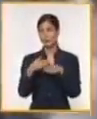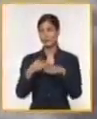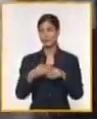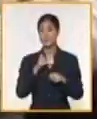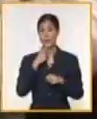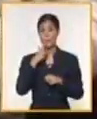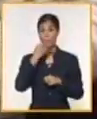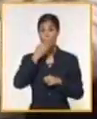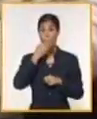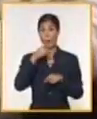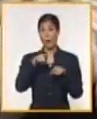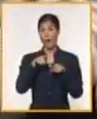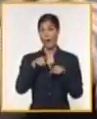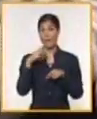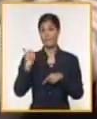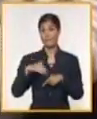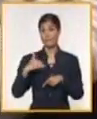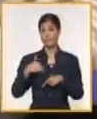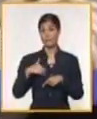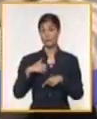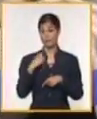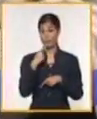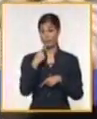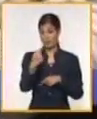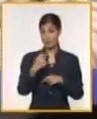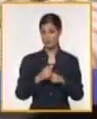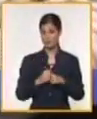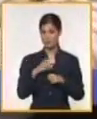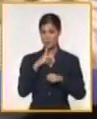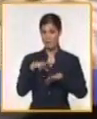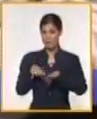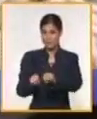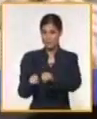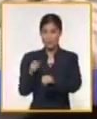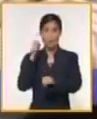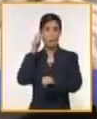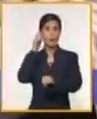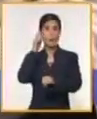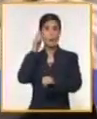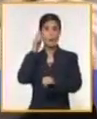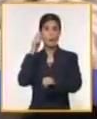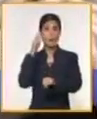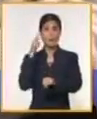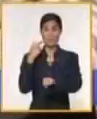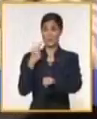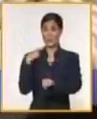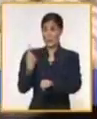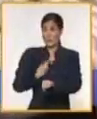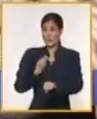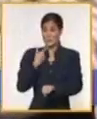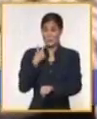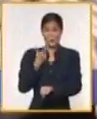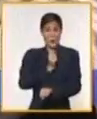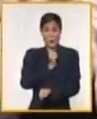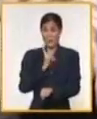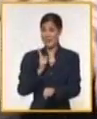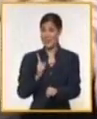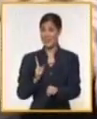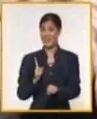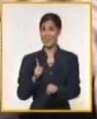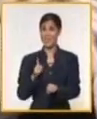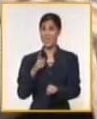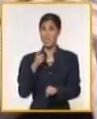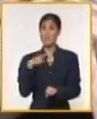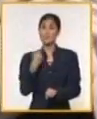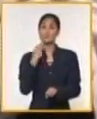vende". Vinieron por ella, pero es como que vinieron por nosotros, porque cada día somos más pobres, los